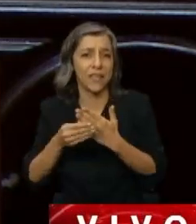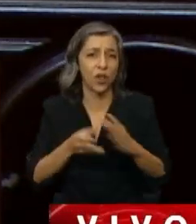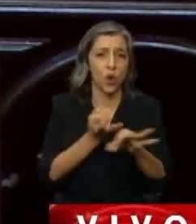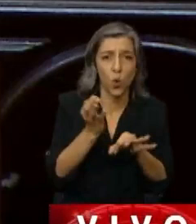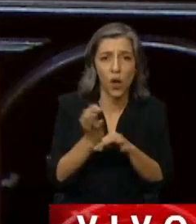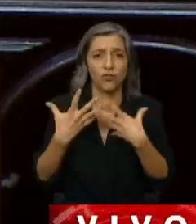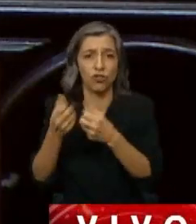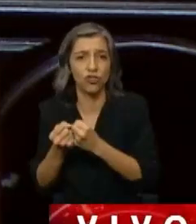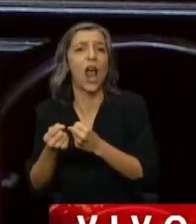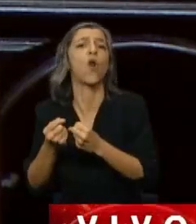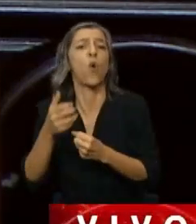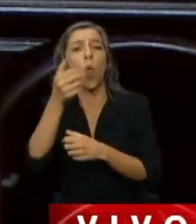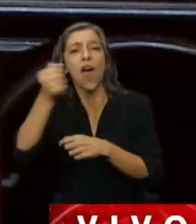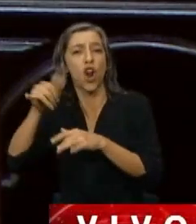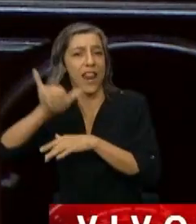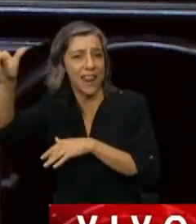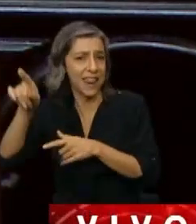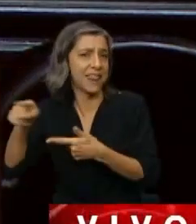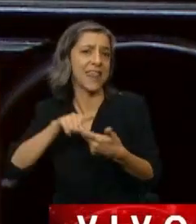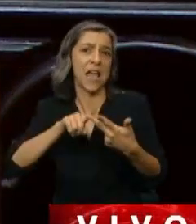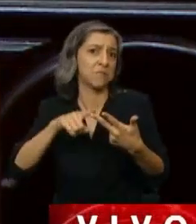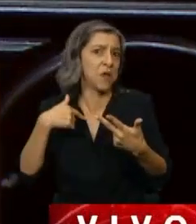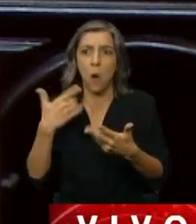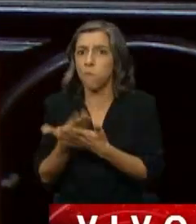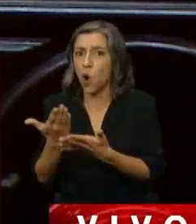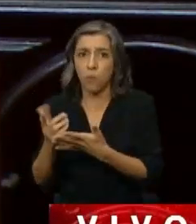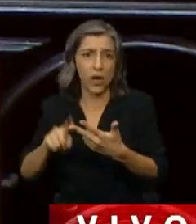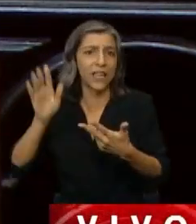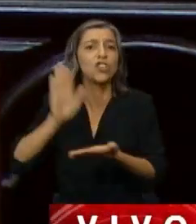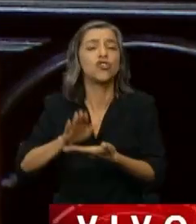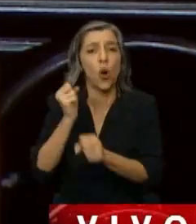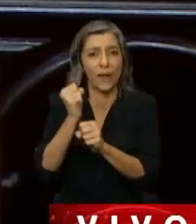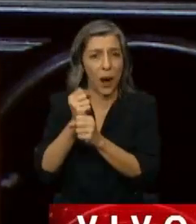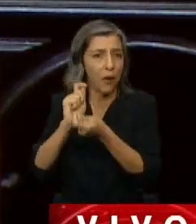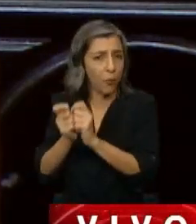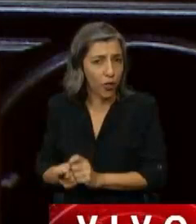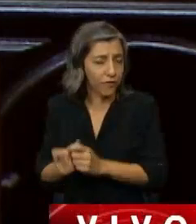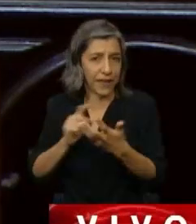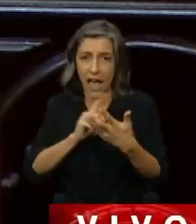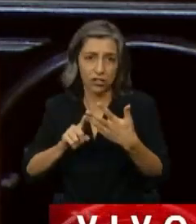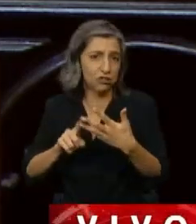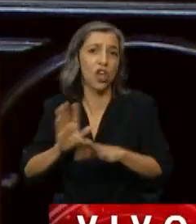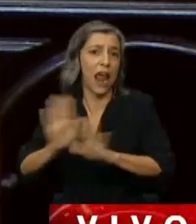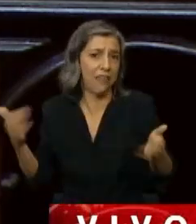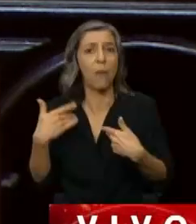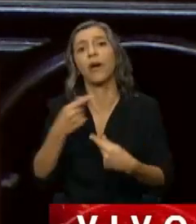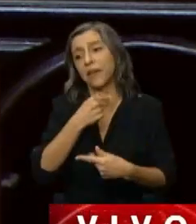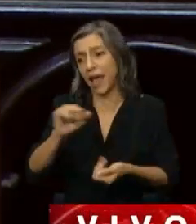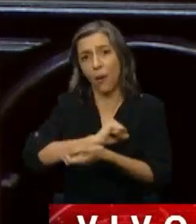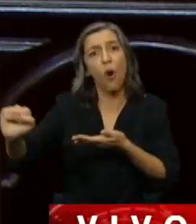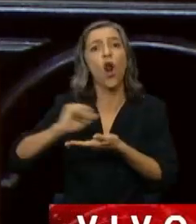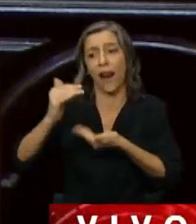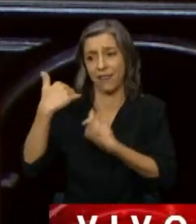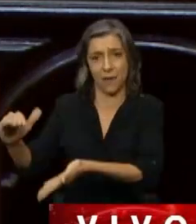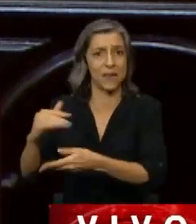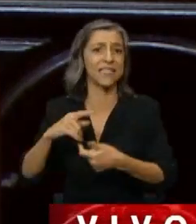de destruir Aerolíneas Argentinas, la propuesta de llevar adelante una reforma laboral que signifique borrar las indemnizaciones,